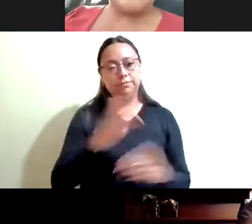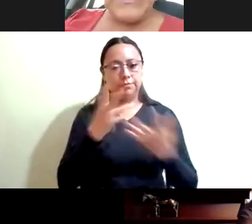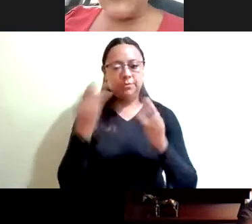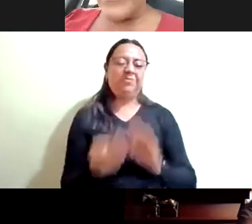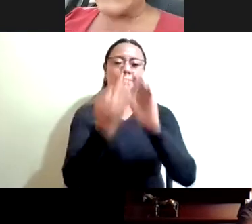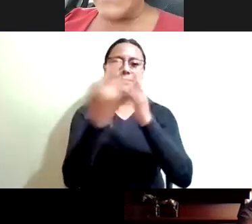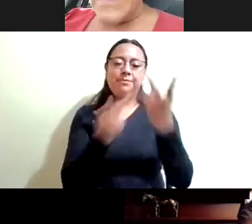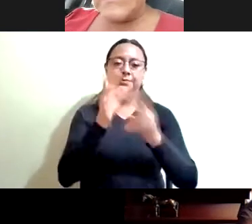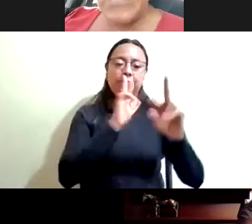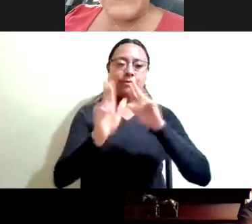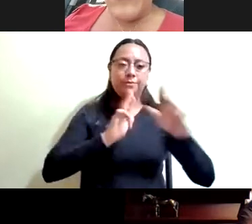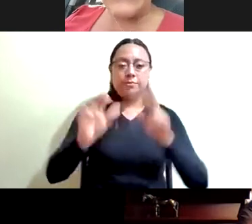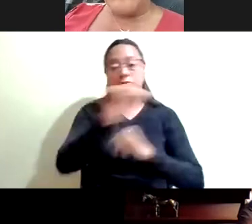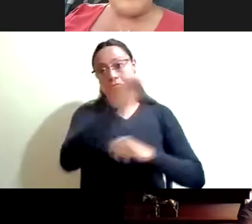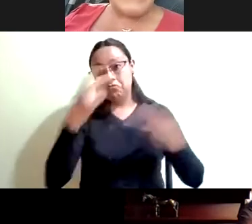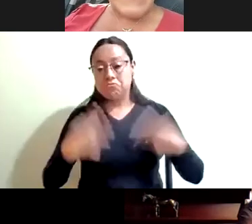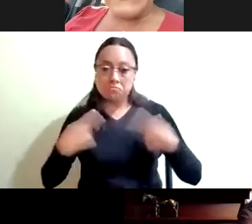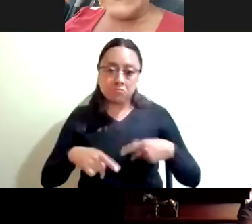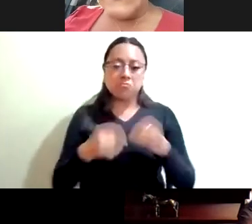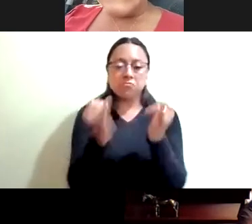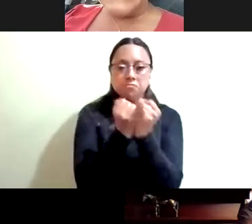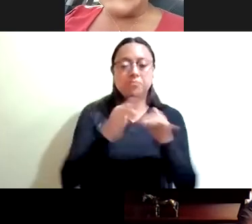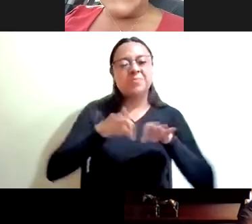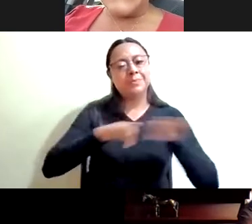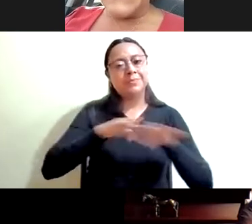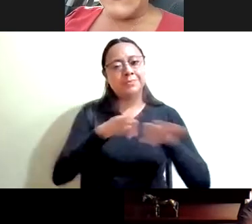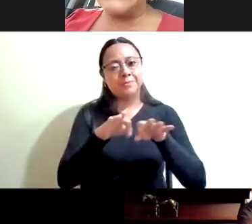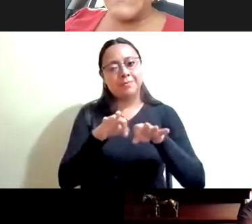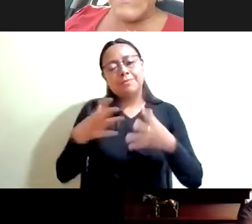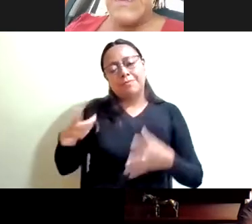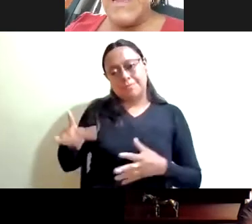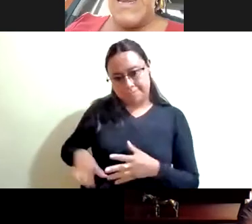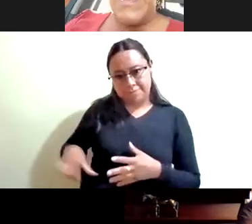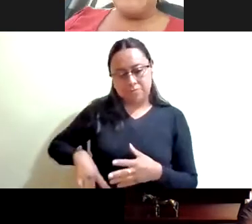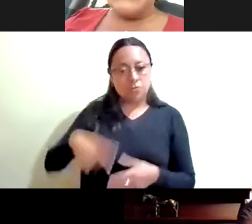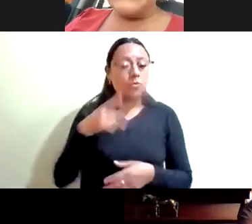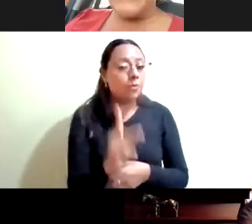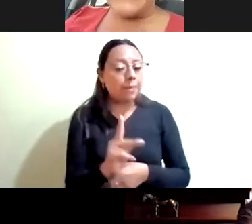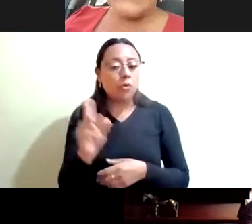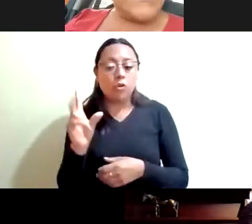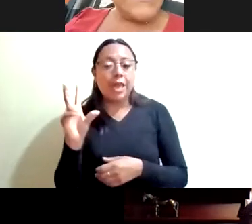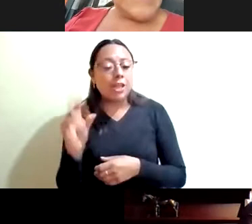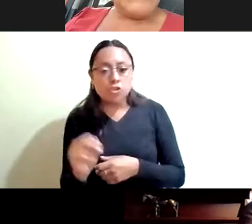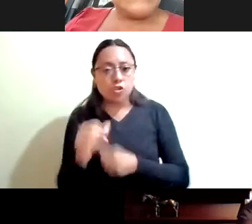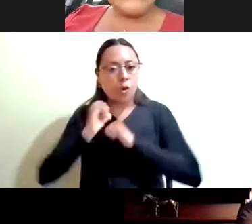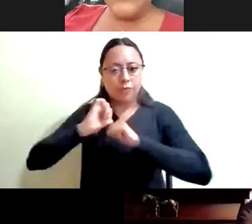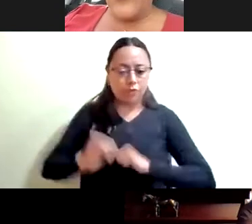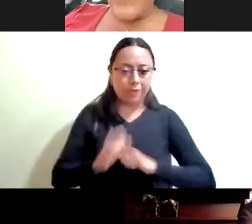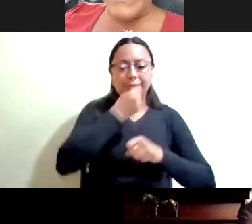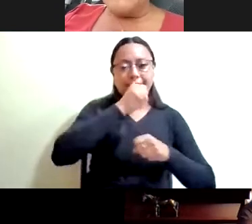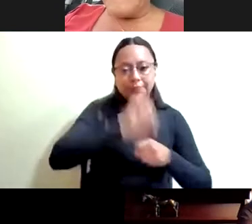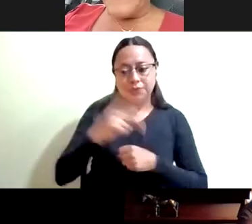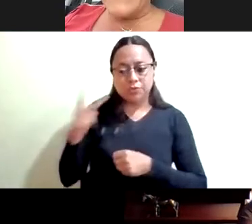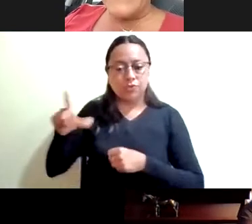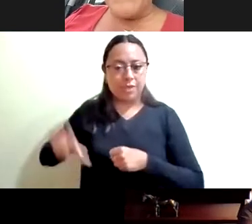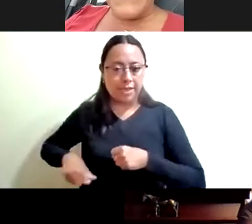otras personas, servidoras públicas distintas a las secretarías de la administración